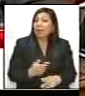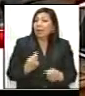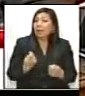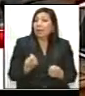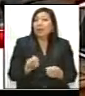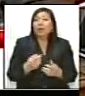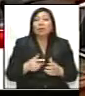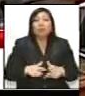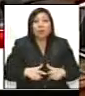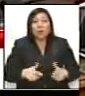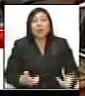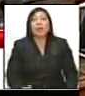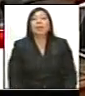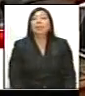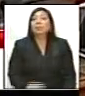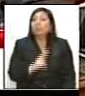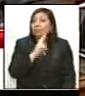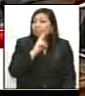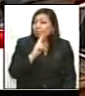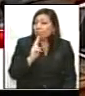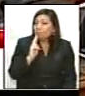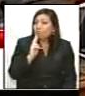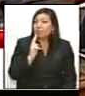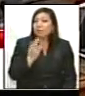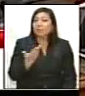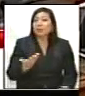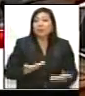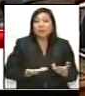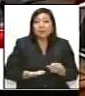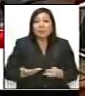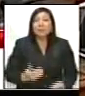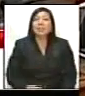el alojamiento, restaurantes,